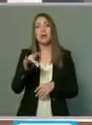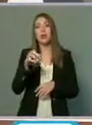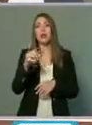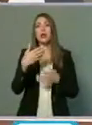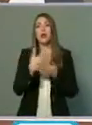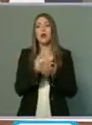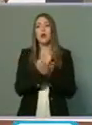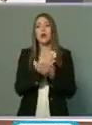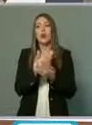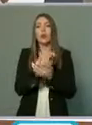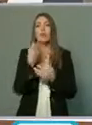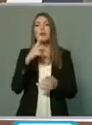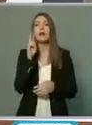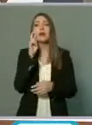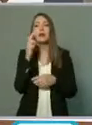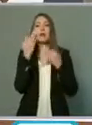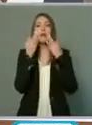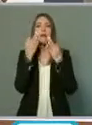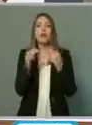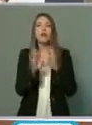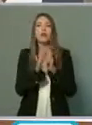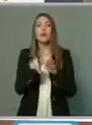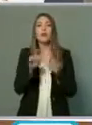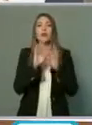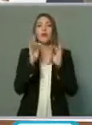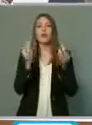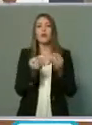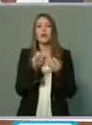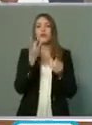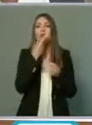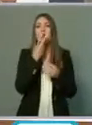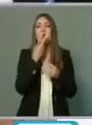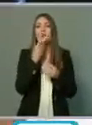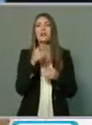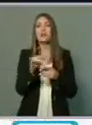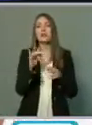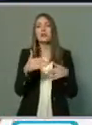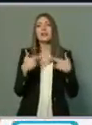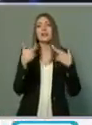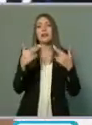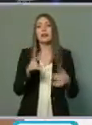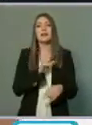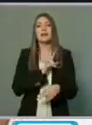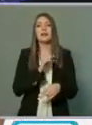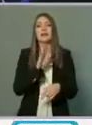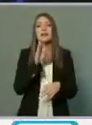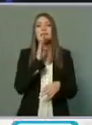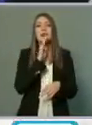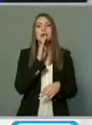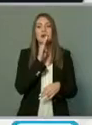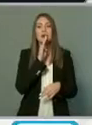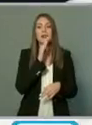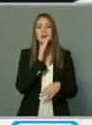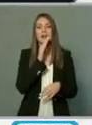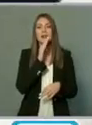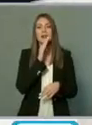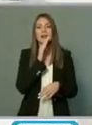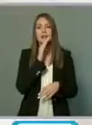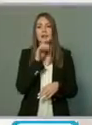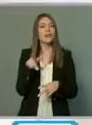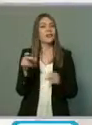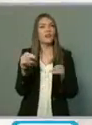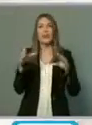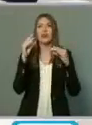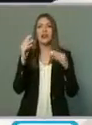quería mostrar esta forma bonita que a mí en lo personal me gustó. Esta sí fue heredada por mi madre. Ah, ya. Sí, ¿ves? esta sí me la heredó. Esta no me la enseñaron